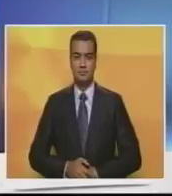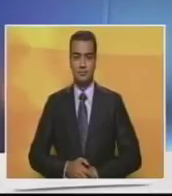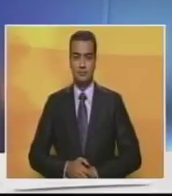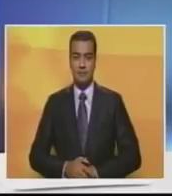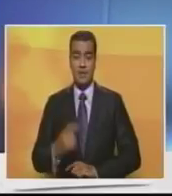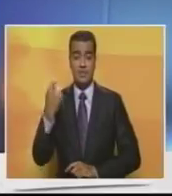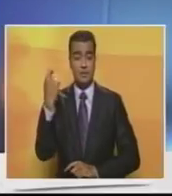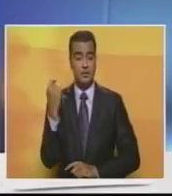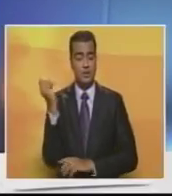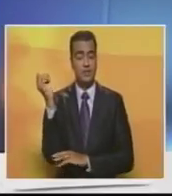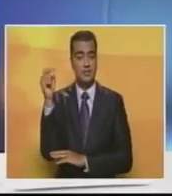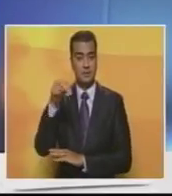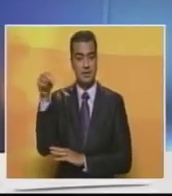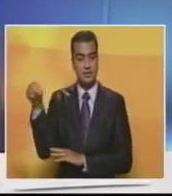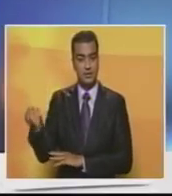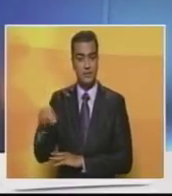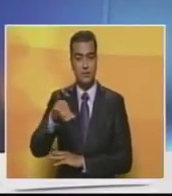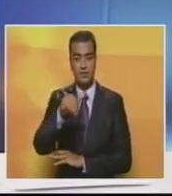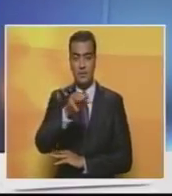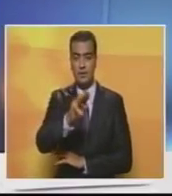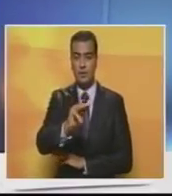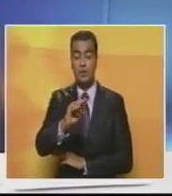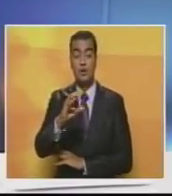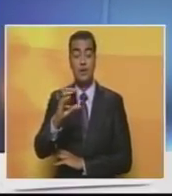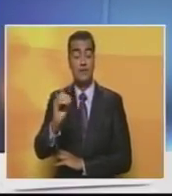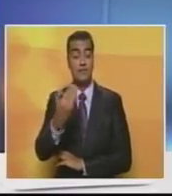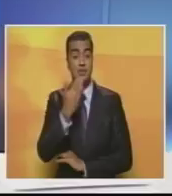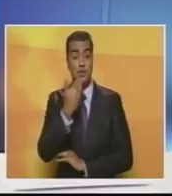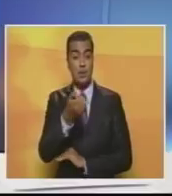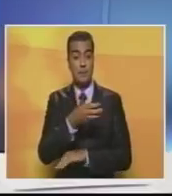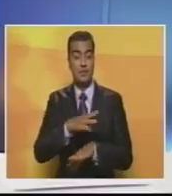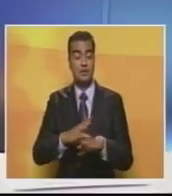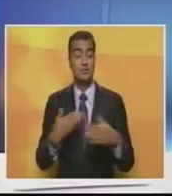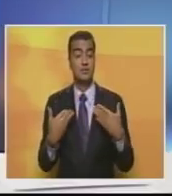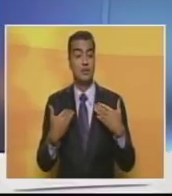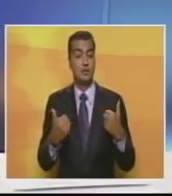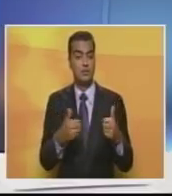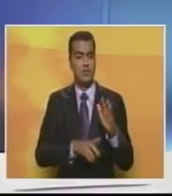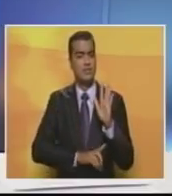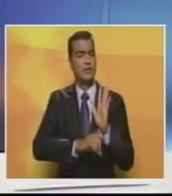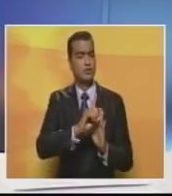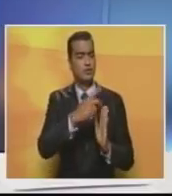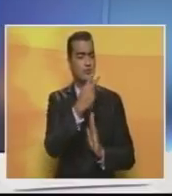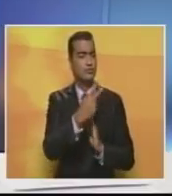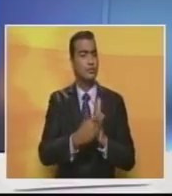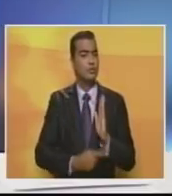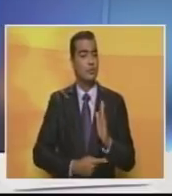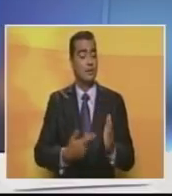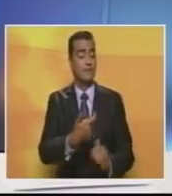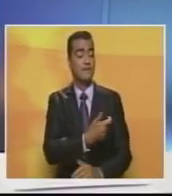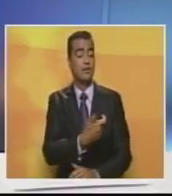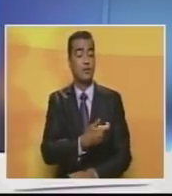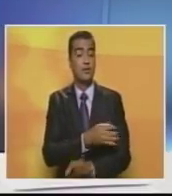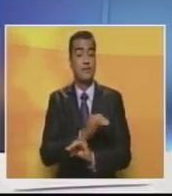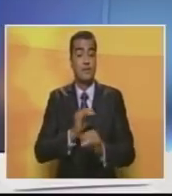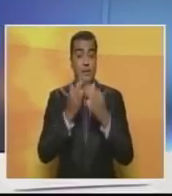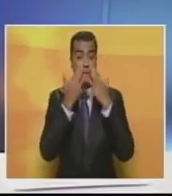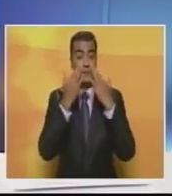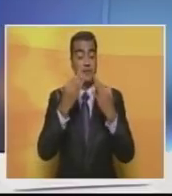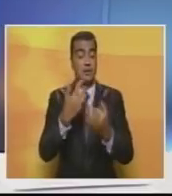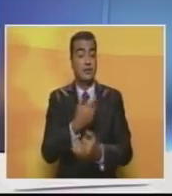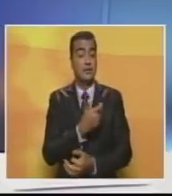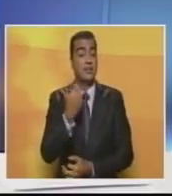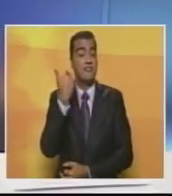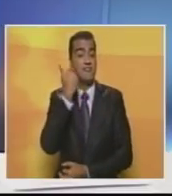El diputado a la Asamblea Nacional, José Manuel Olivares, exigió al Ministerio de Salud el desarrollo de un programa de vacunación a fin de prevenir brotes